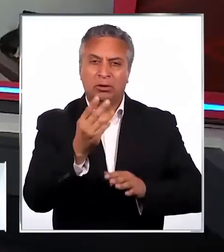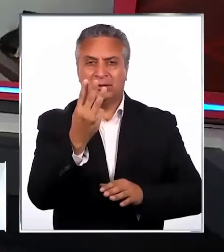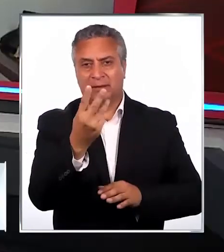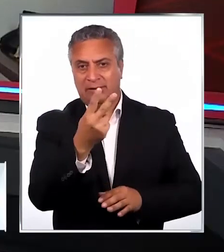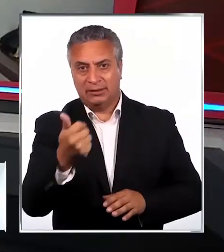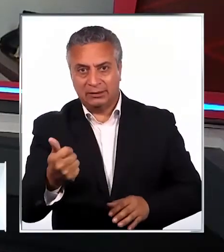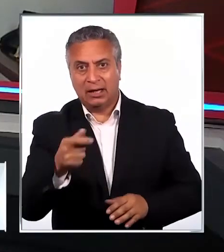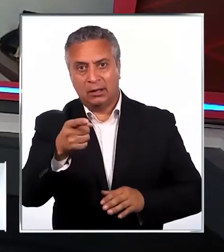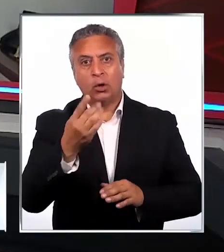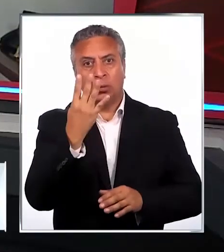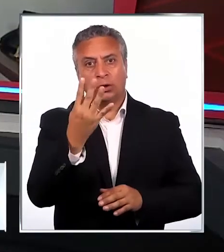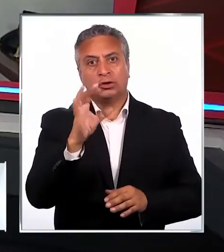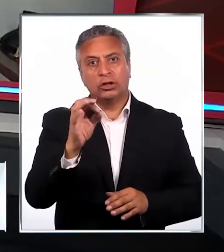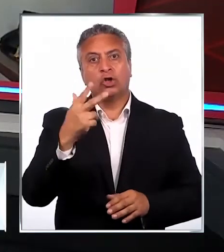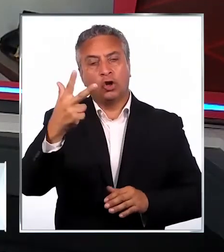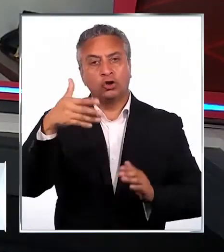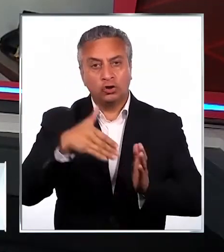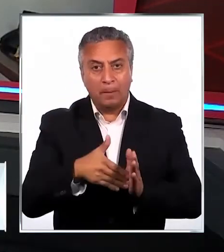326 aproximado y